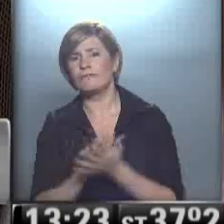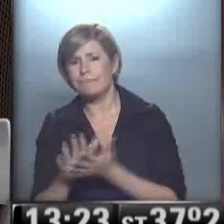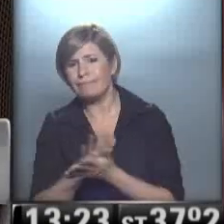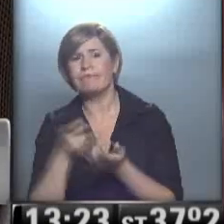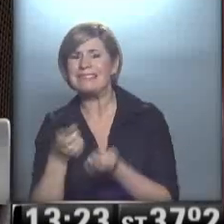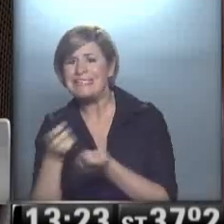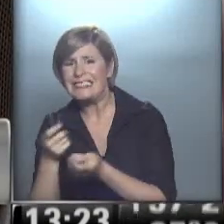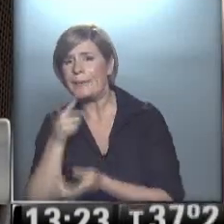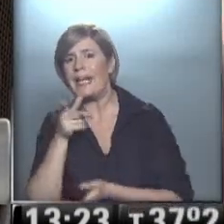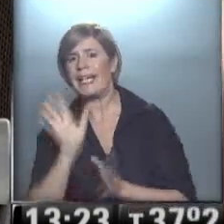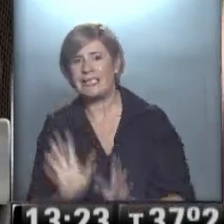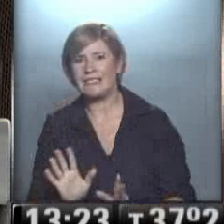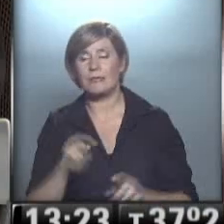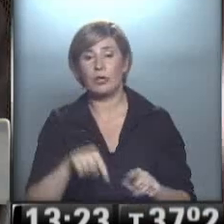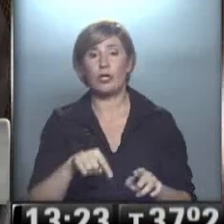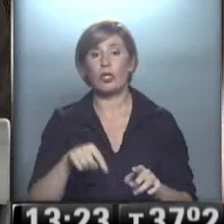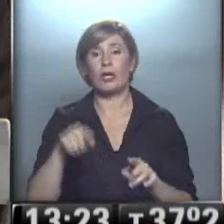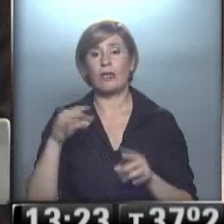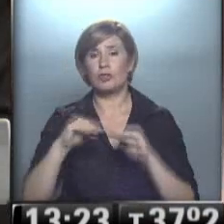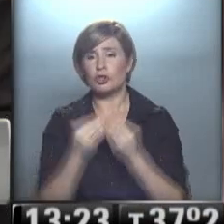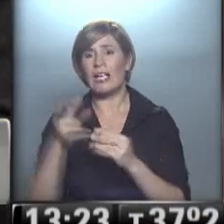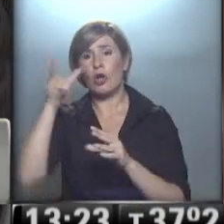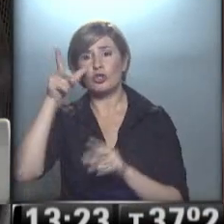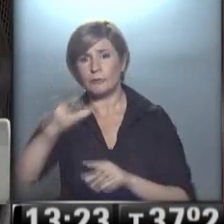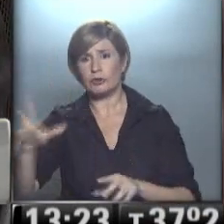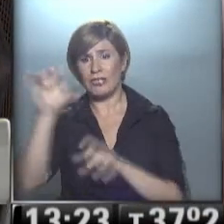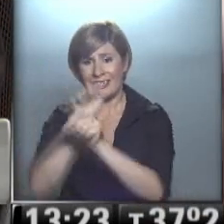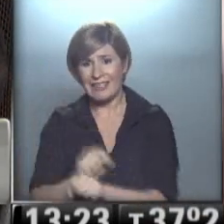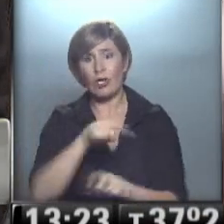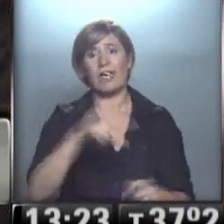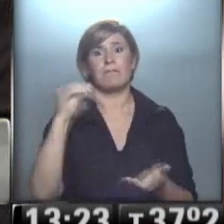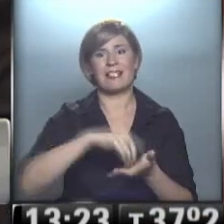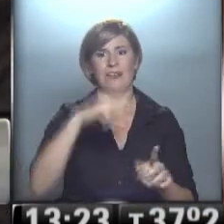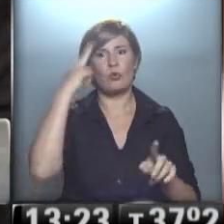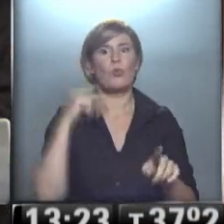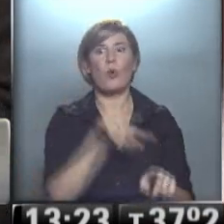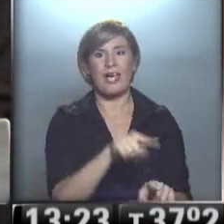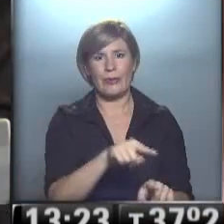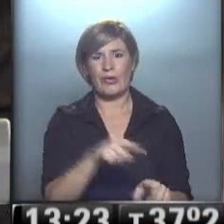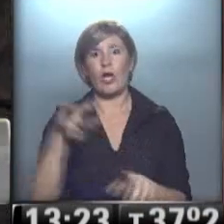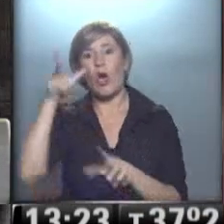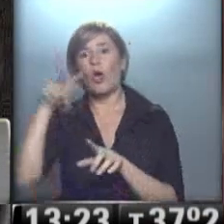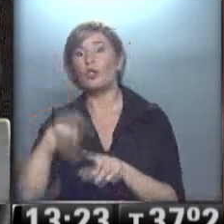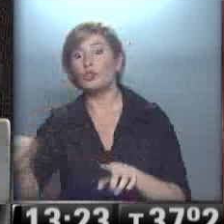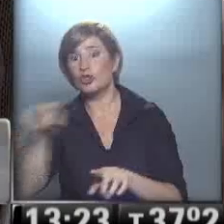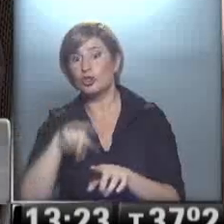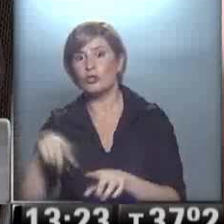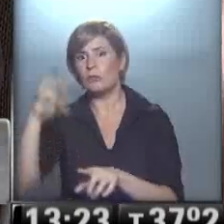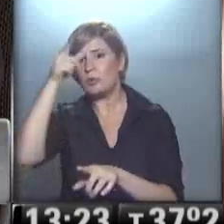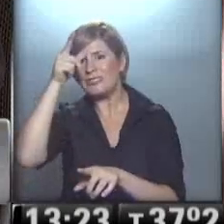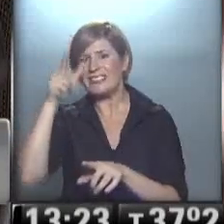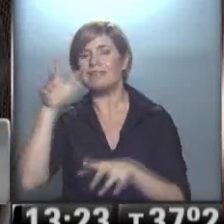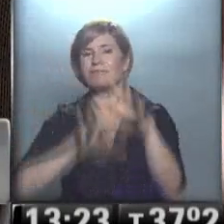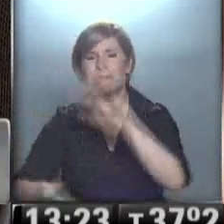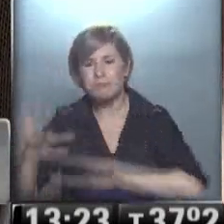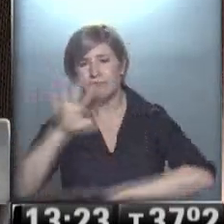8 detenidos, con este ya son 9, pero los 8 detenidos que teníamos al principio, que siguen estando detenidos, eran